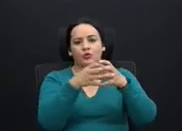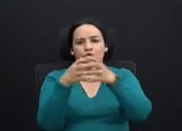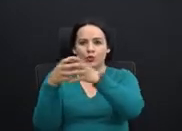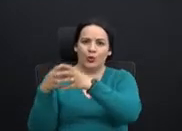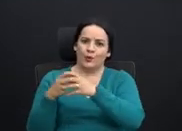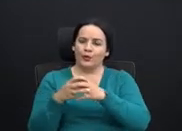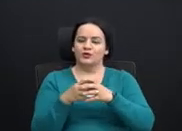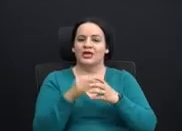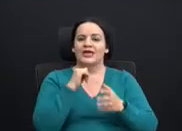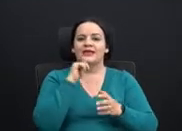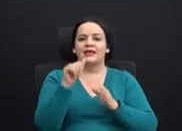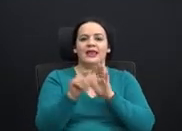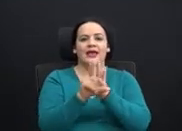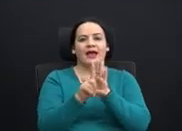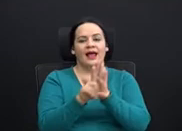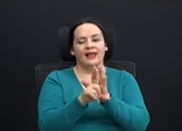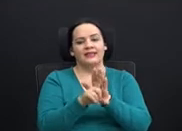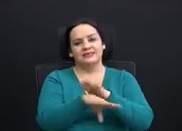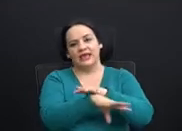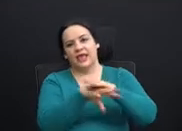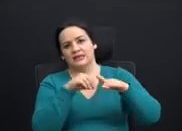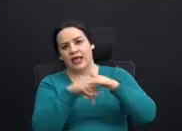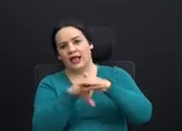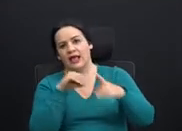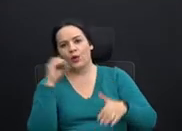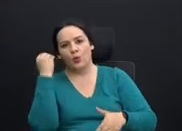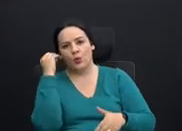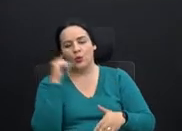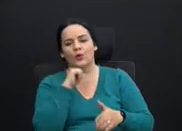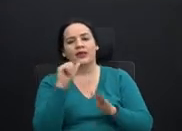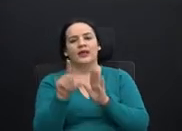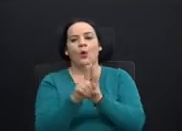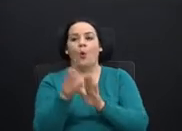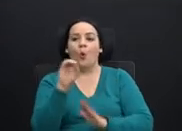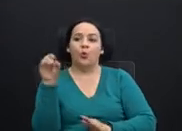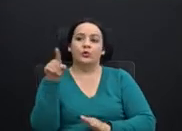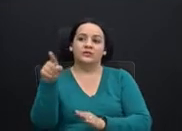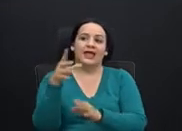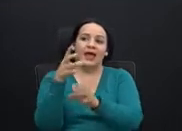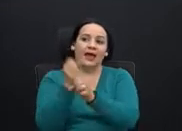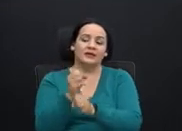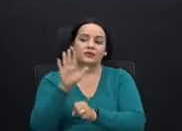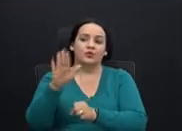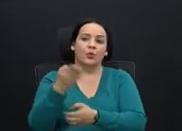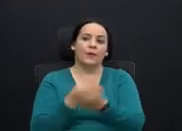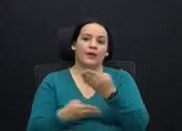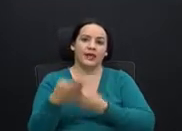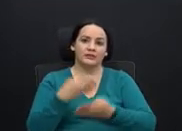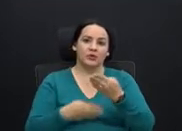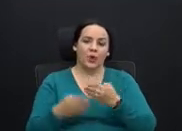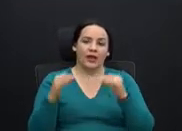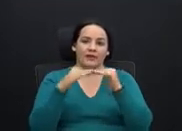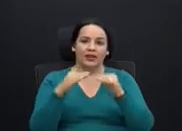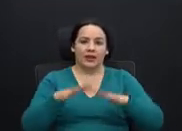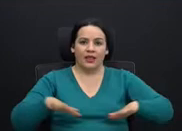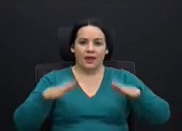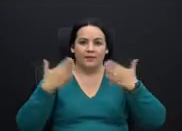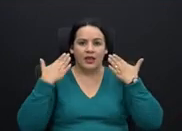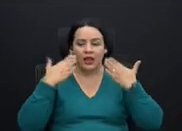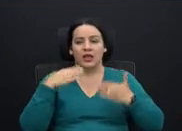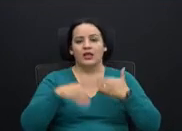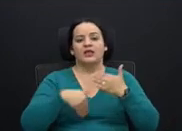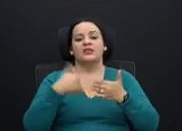este oro ilegal? ¿O usted nada más hace su cooperación a nivel de ambiente y de ahí en adelante se encarga el Ministerio de